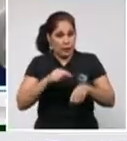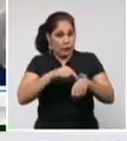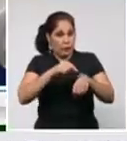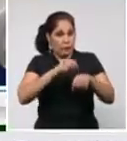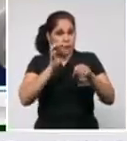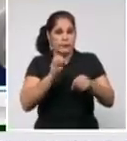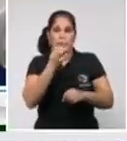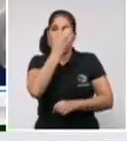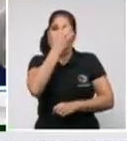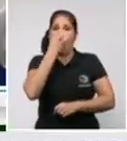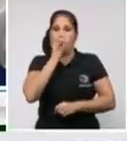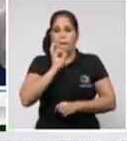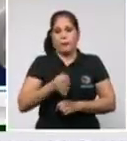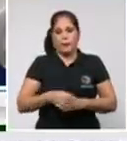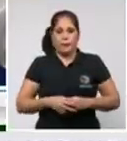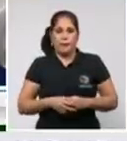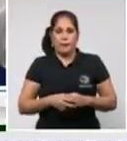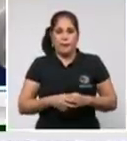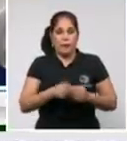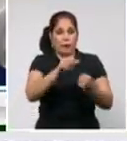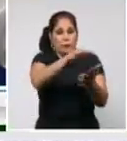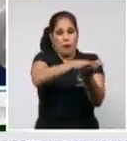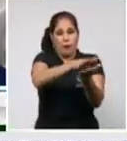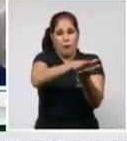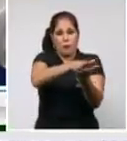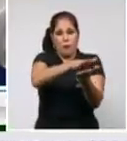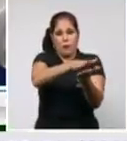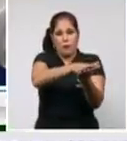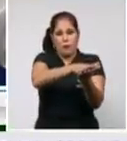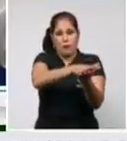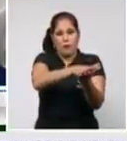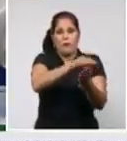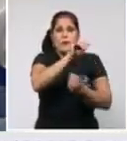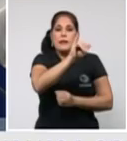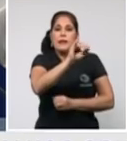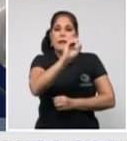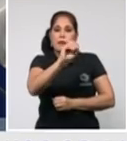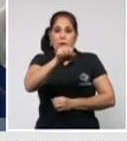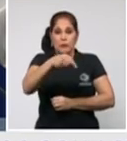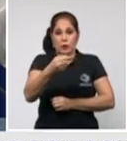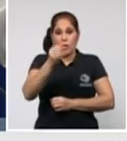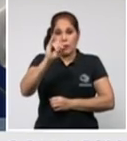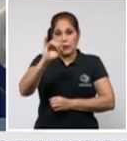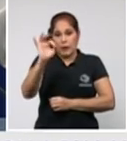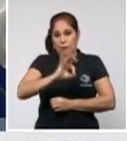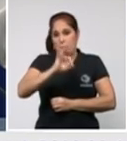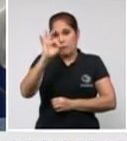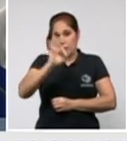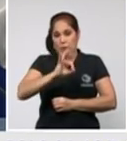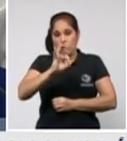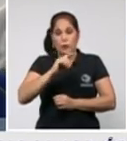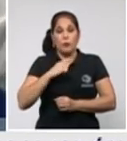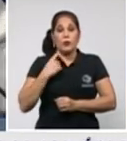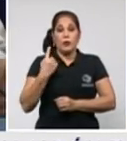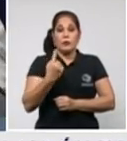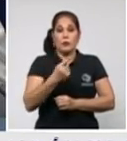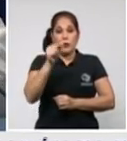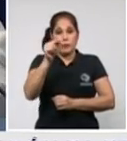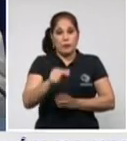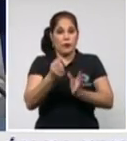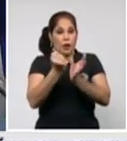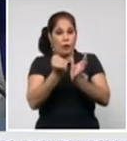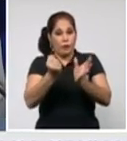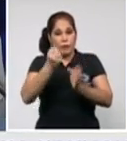diagnóstico. En el acumulado, el 60,6% de todos los diagnosticados en Cuba